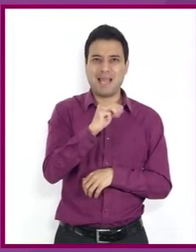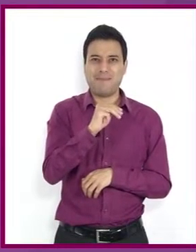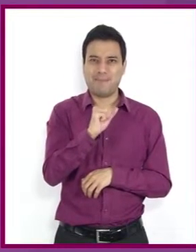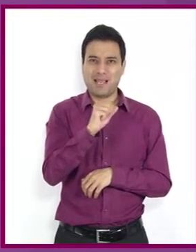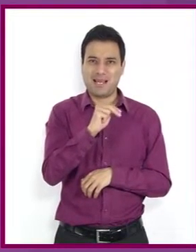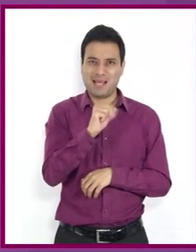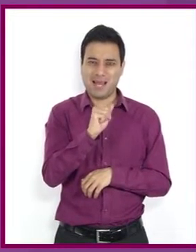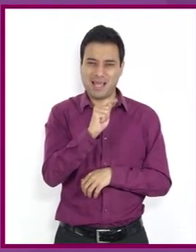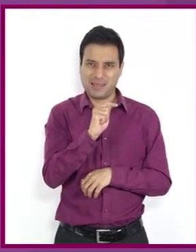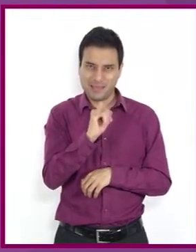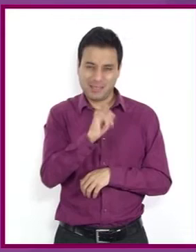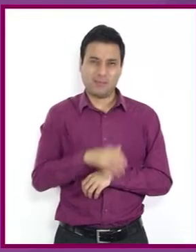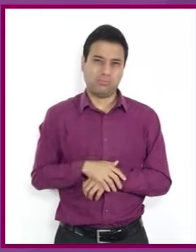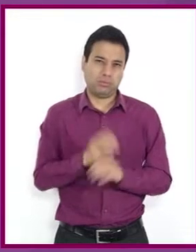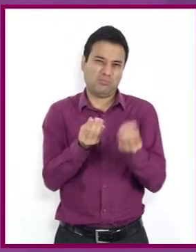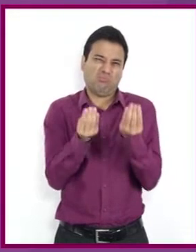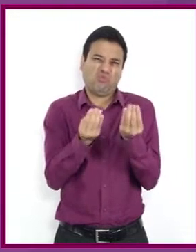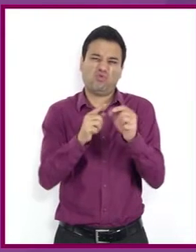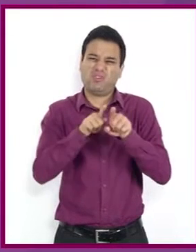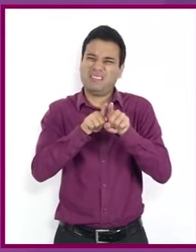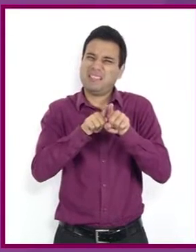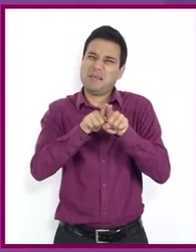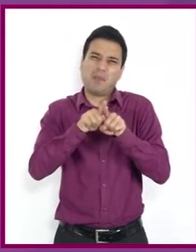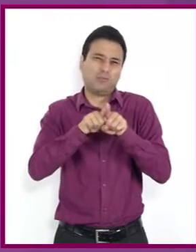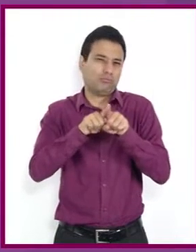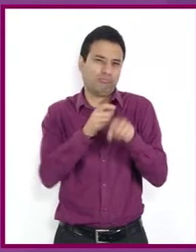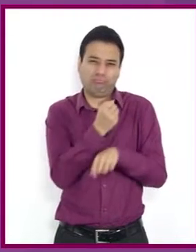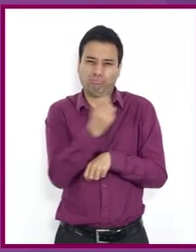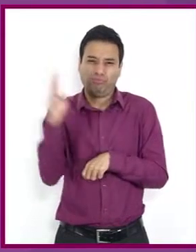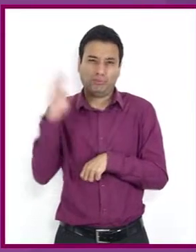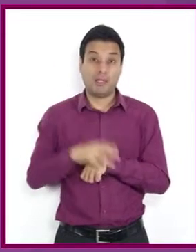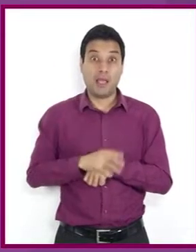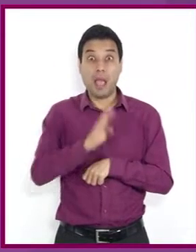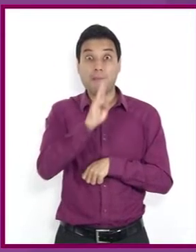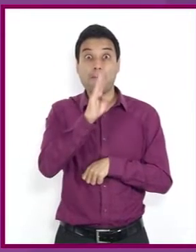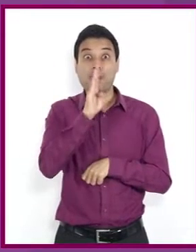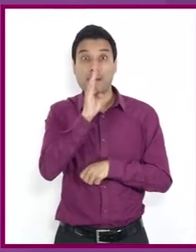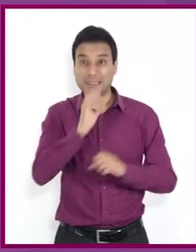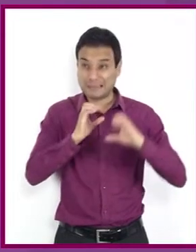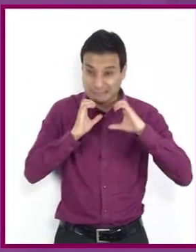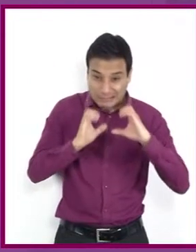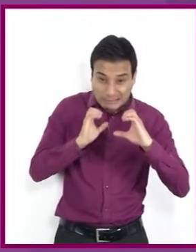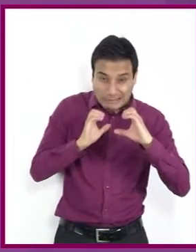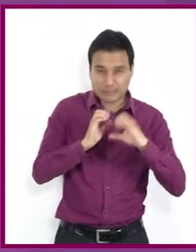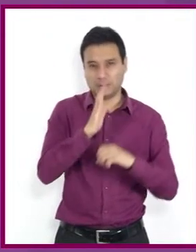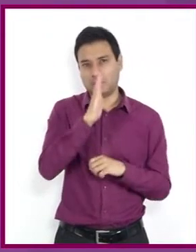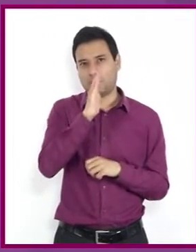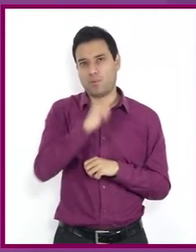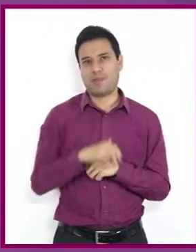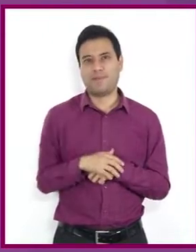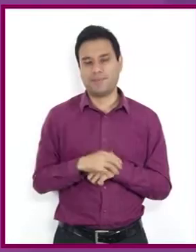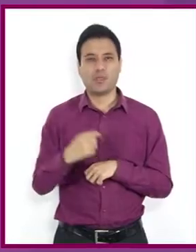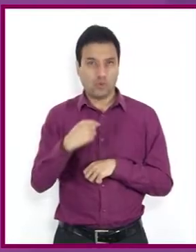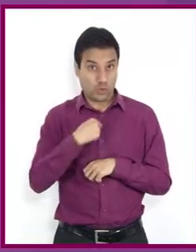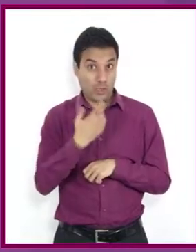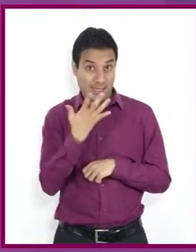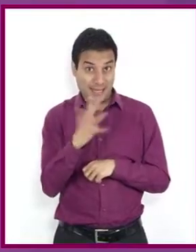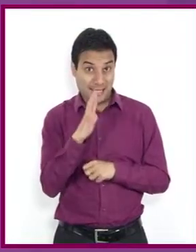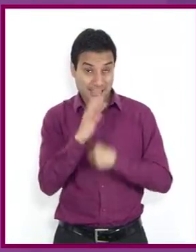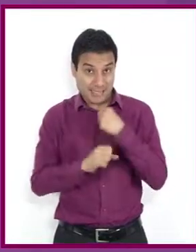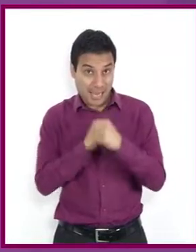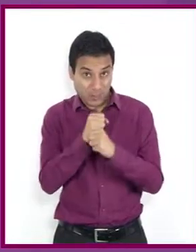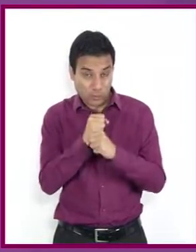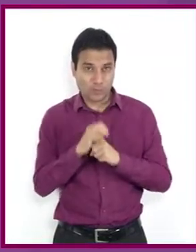Éramos muchísimos en la familia, muchos hermanos. Por lo tanto, mi madre no podía hacerse cargo de todos. Así que cuando yo cumplí 10 años,